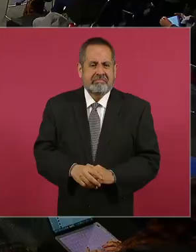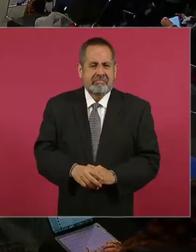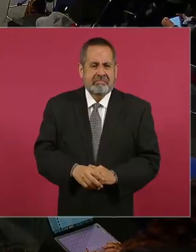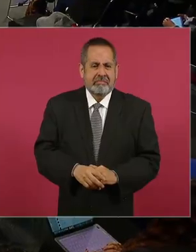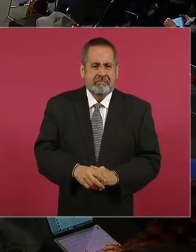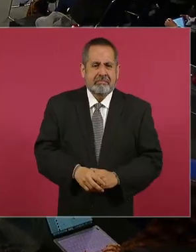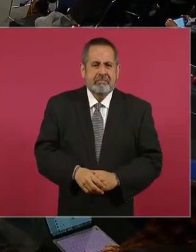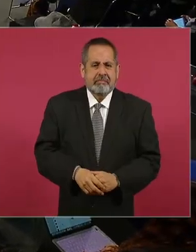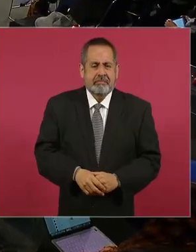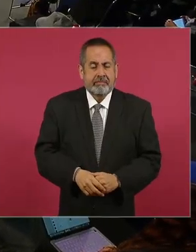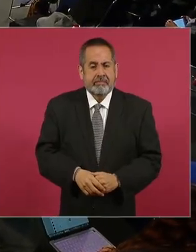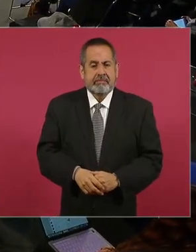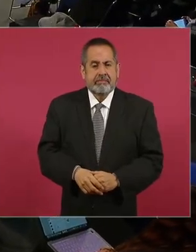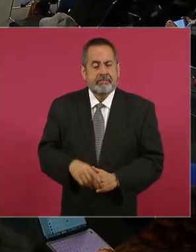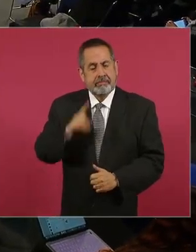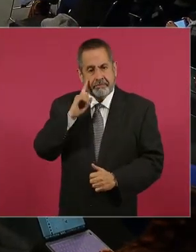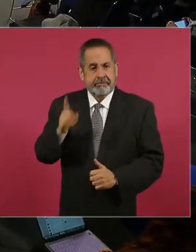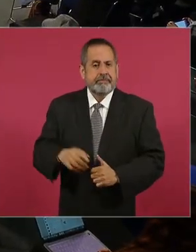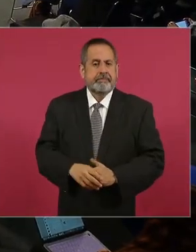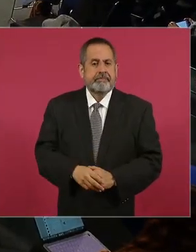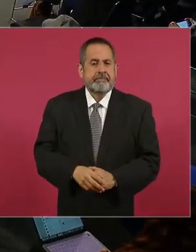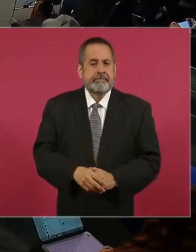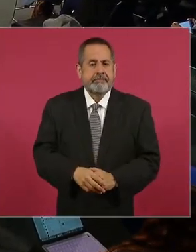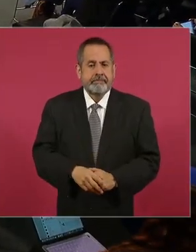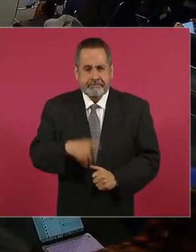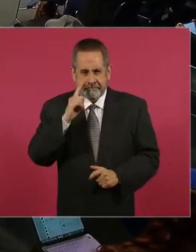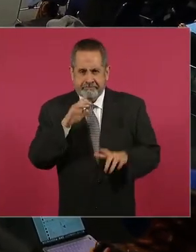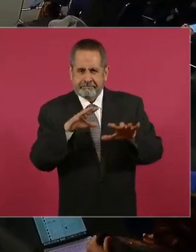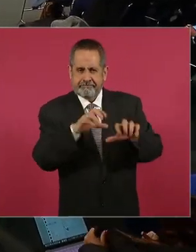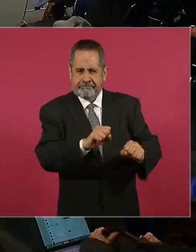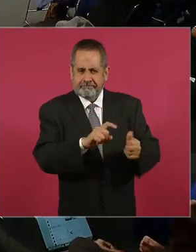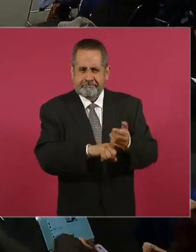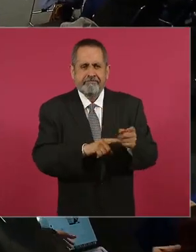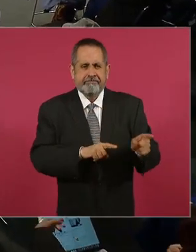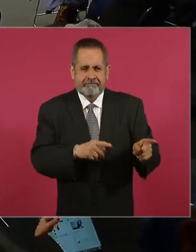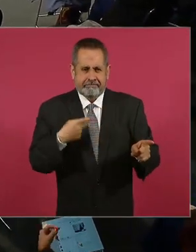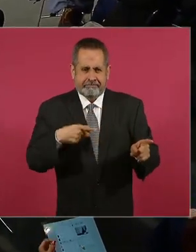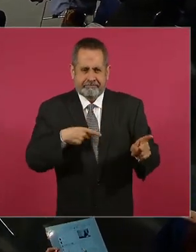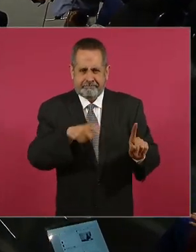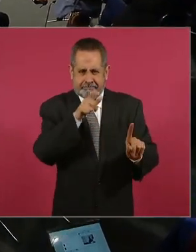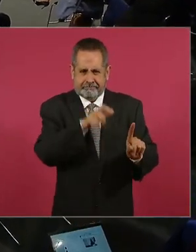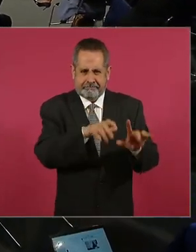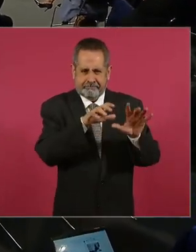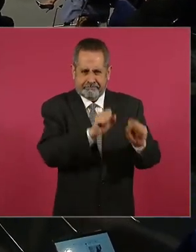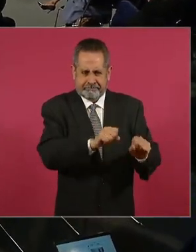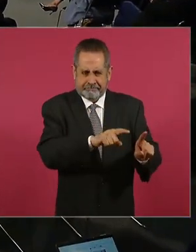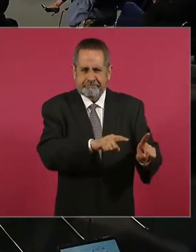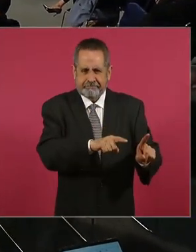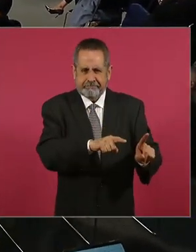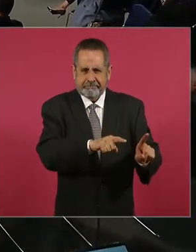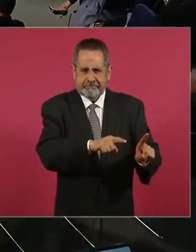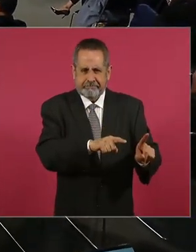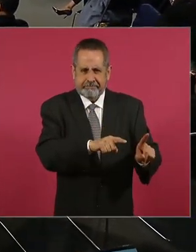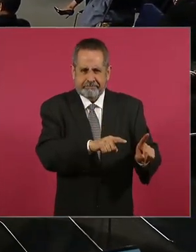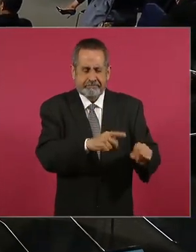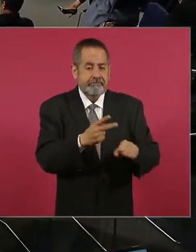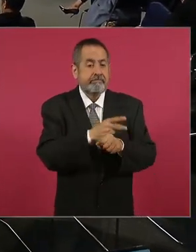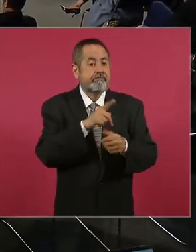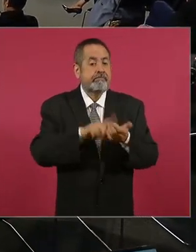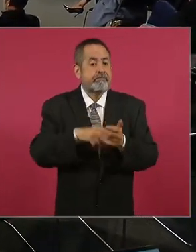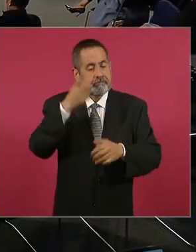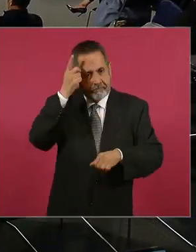Información, y aquí están las imágenes más del momento de la detención de este sujeto. De este sujeto que fue el